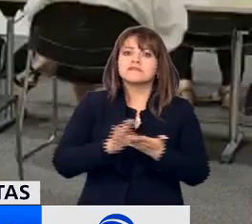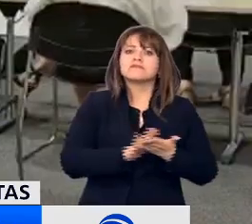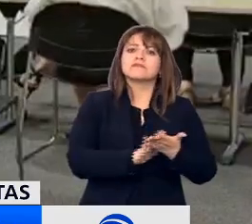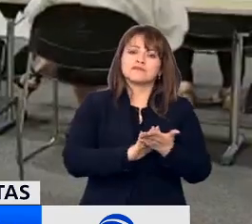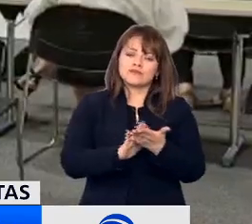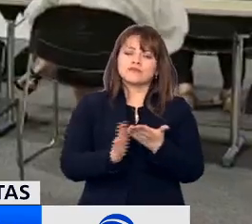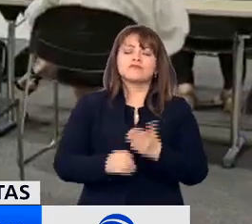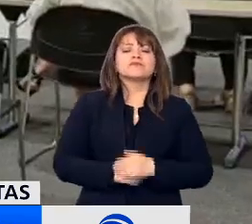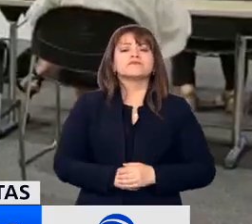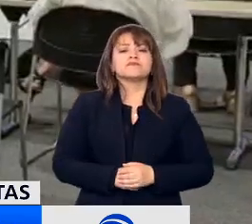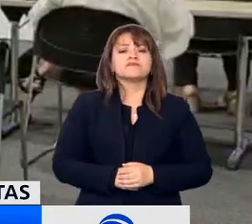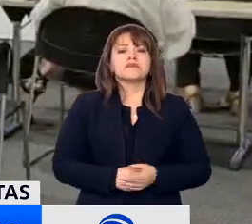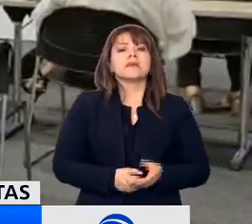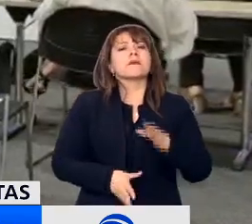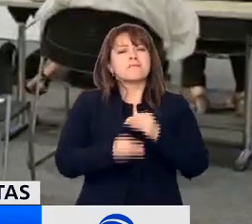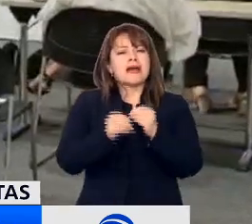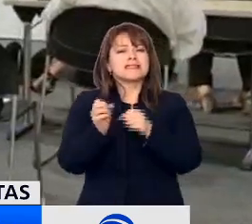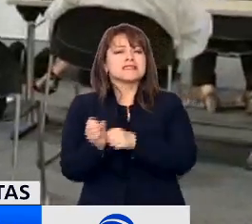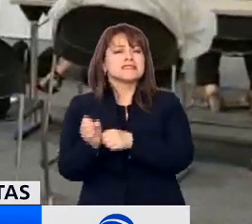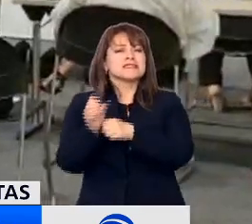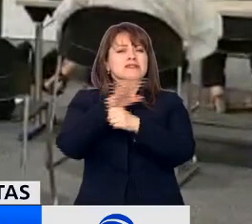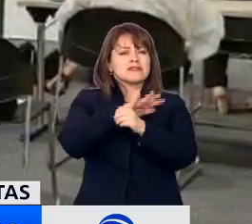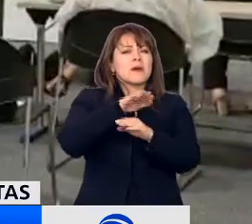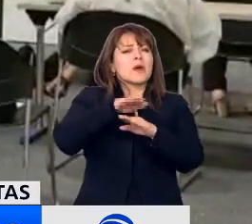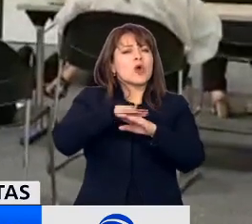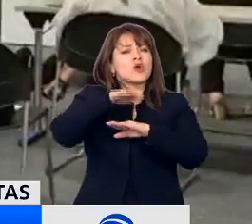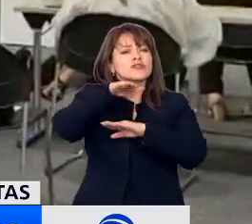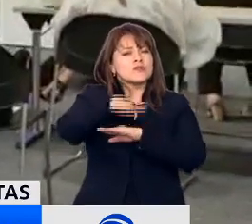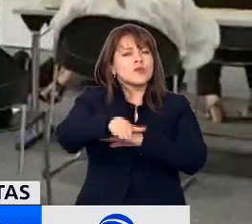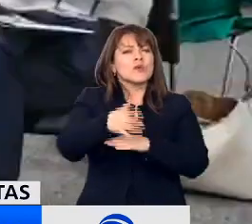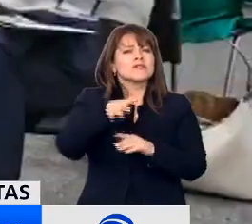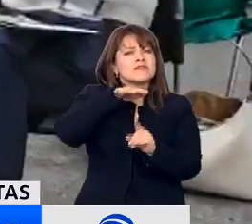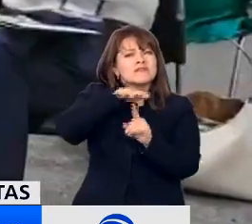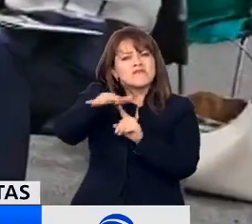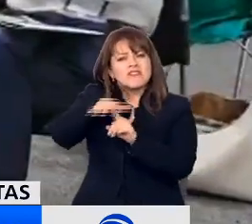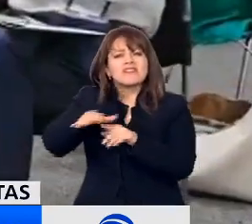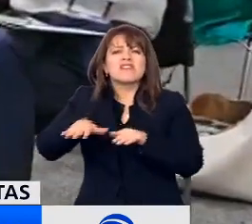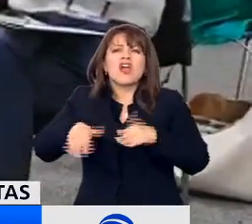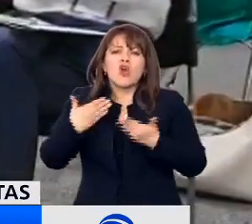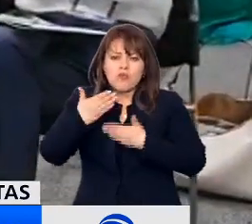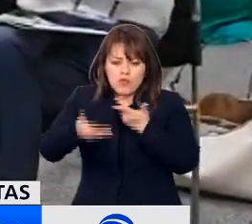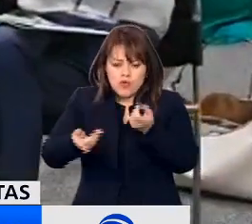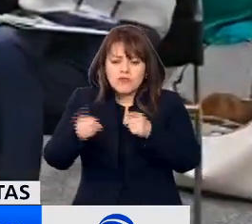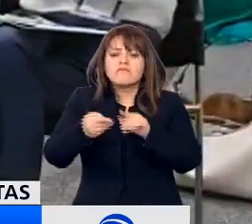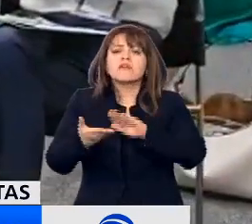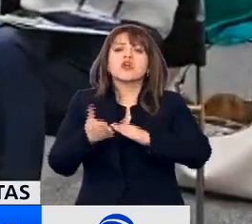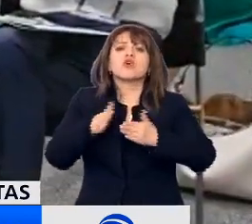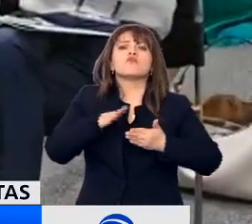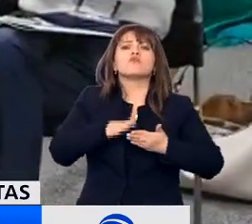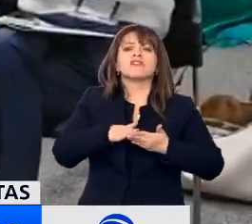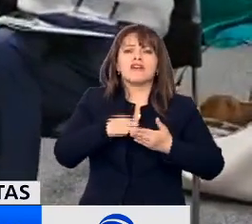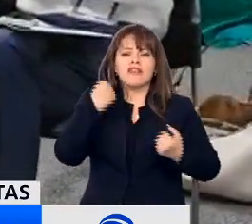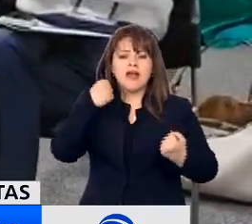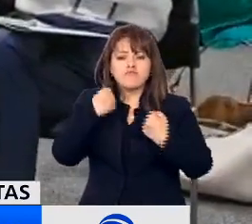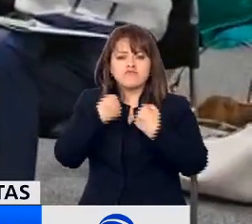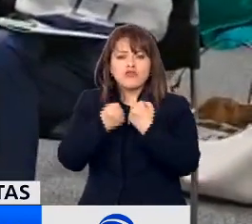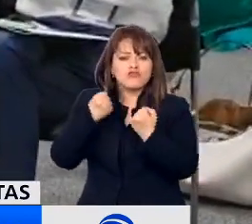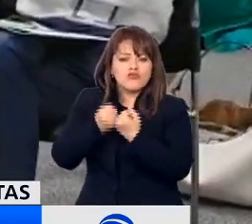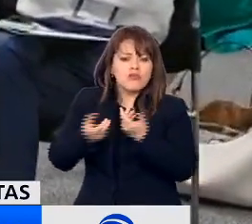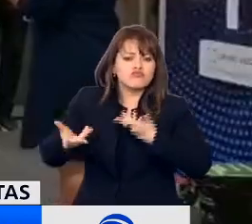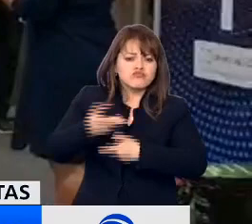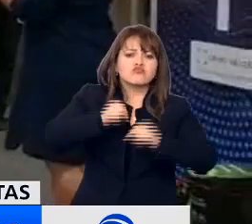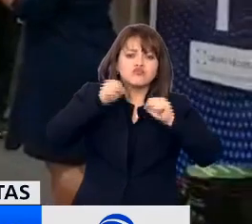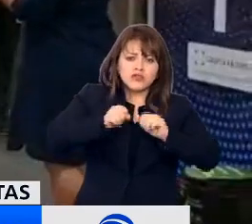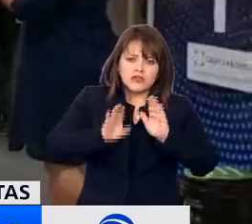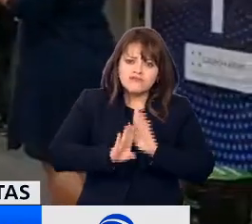globalización. Explicó cómo la actual pandemia ha traído consecuencias y sobre la forma como la comunidad, por medio de la colaboración, puede salir